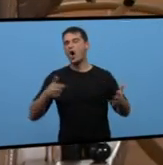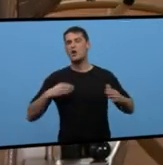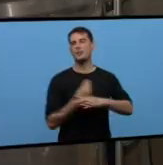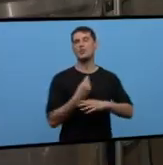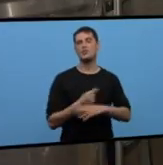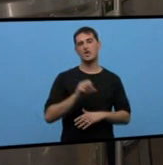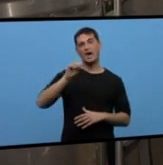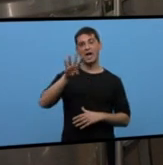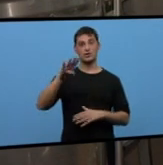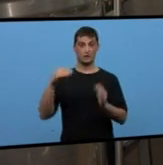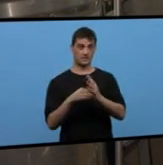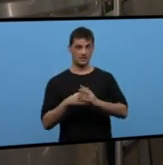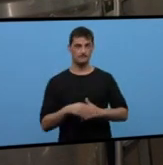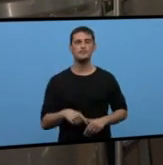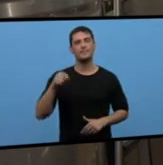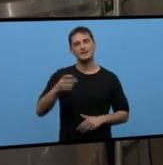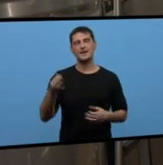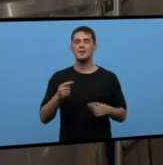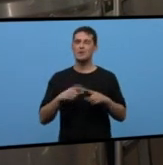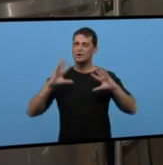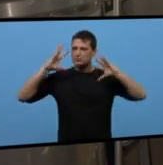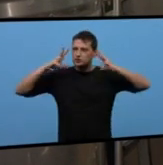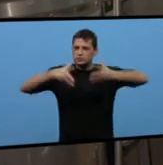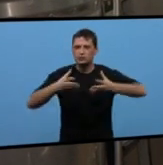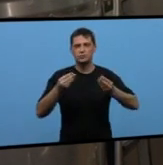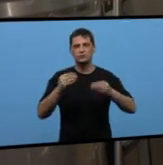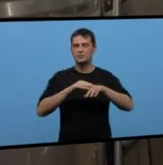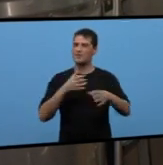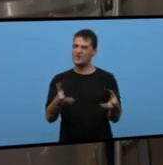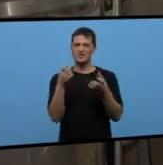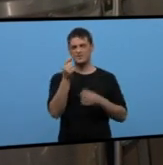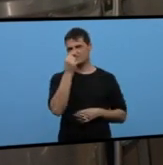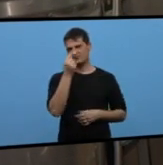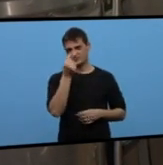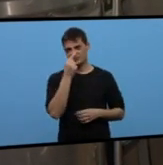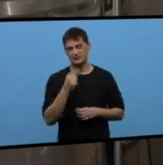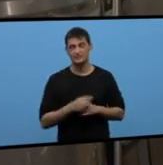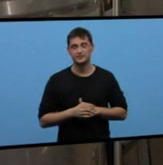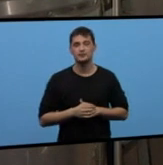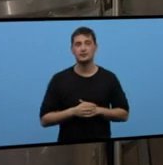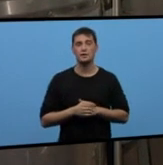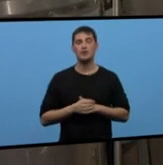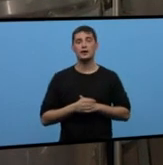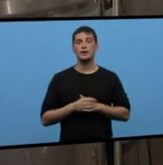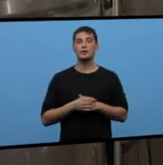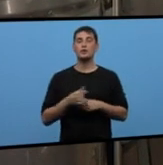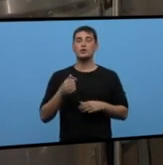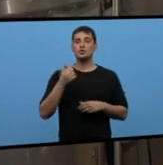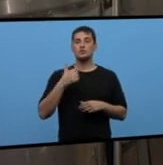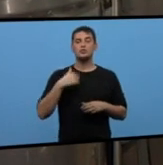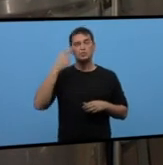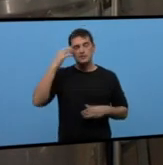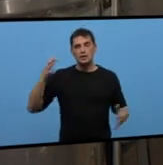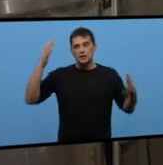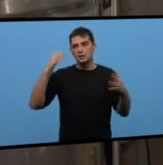hai que ter moita gana de traballar para sacar moi pouco rendimento. Aquí, tú xe figura,